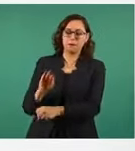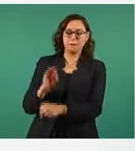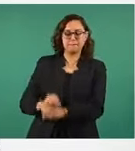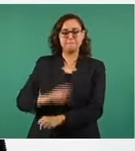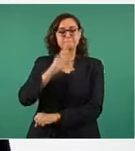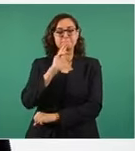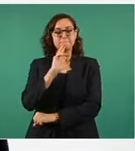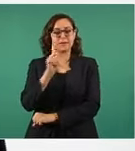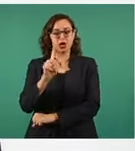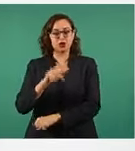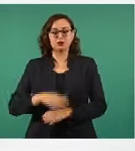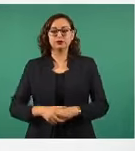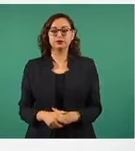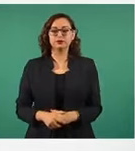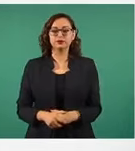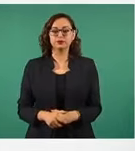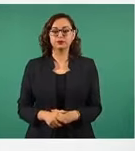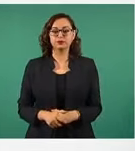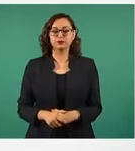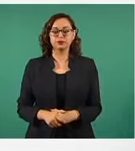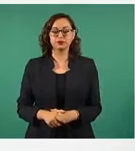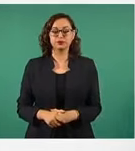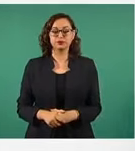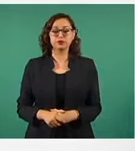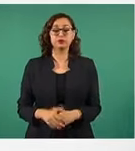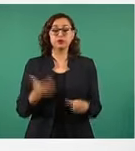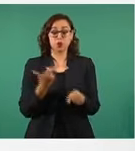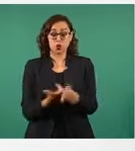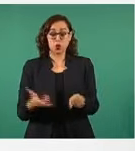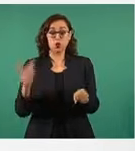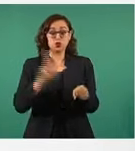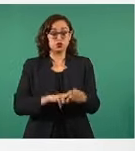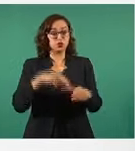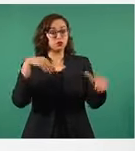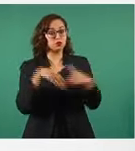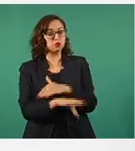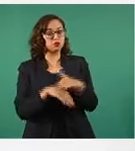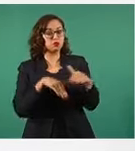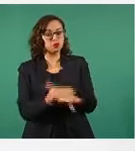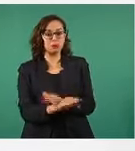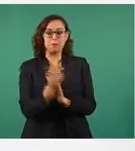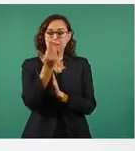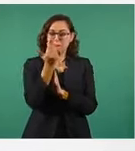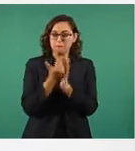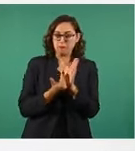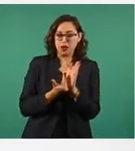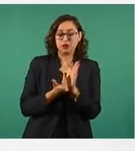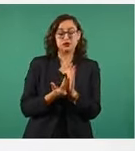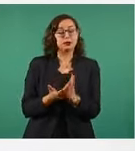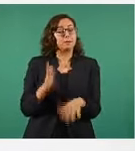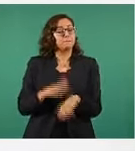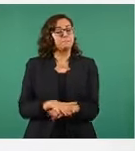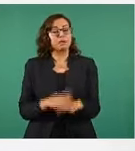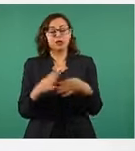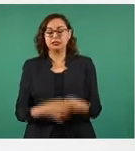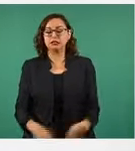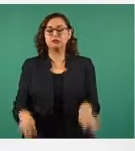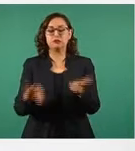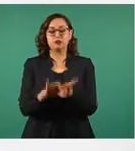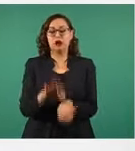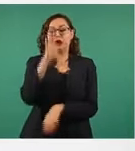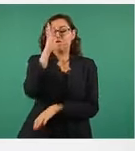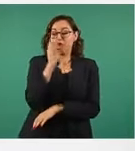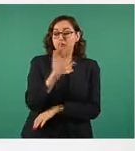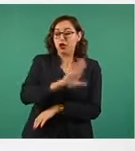El que tengamos menos hospitalizados y sobre todo el que se haya reducido considerablemente